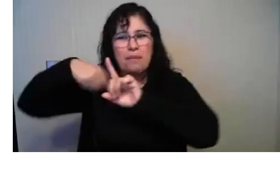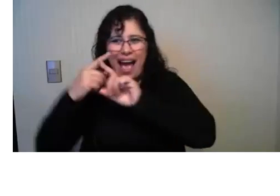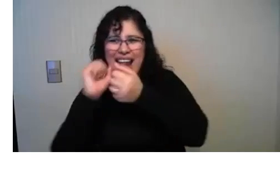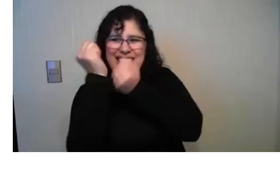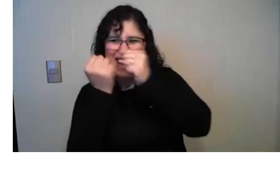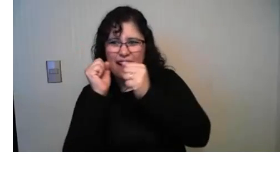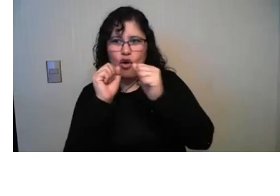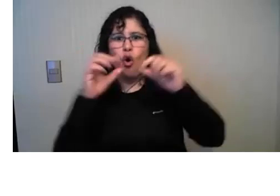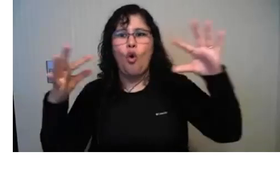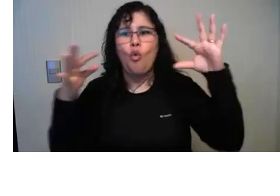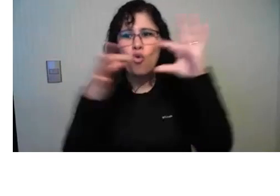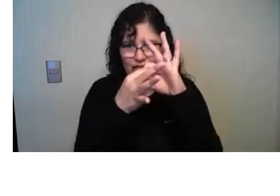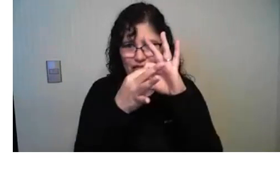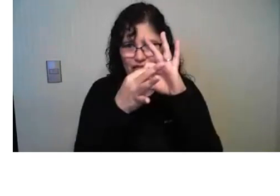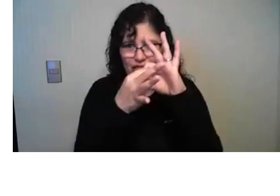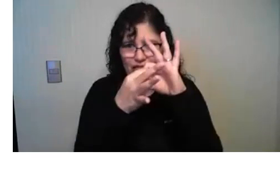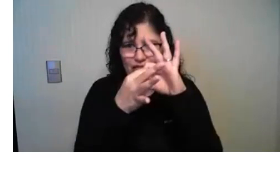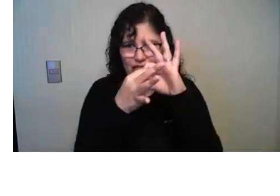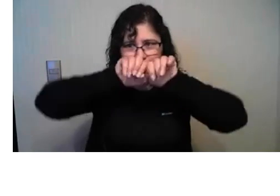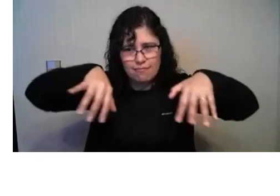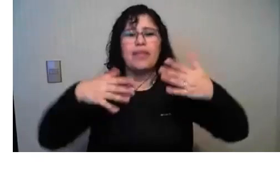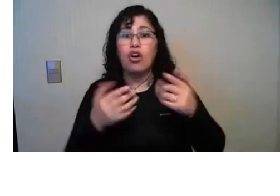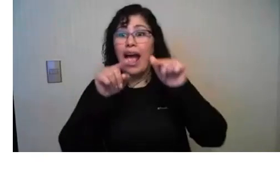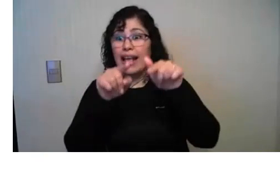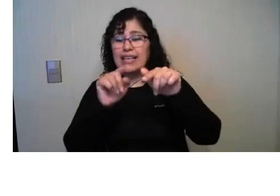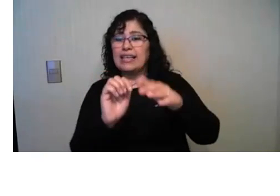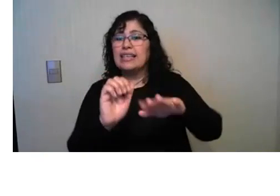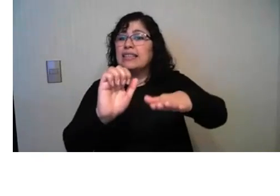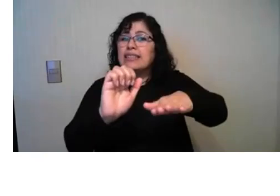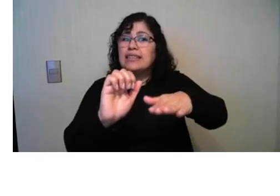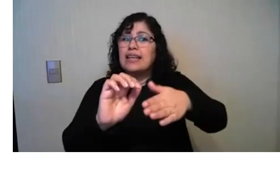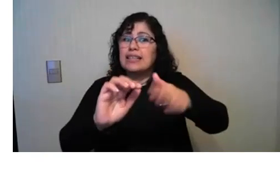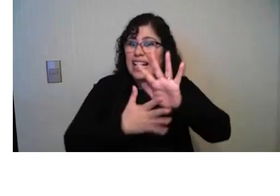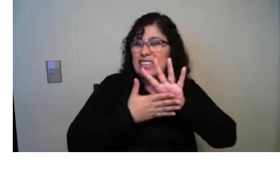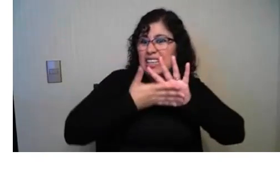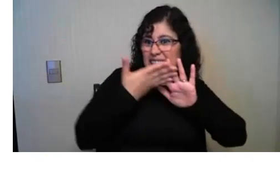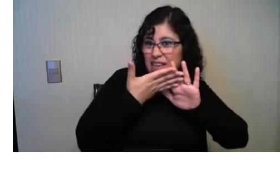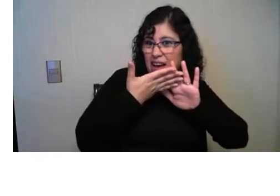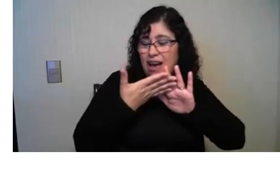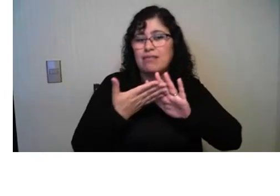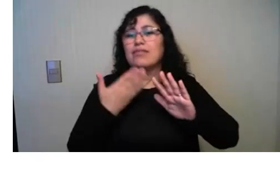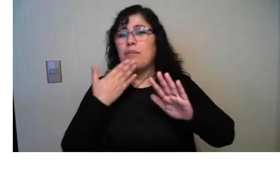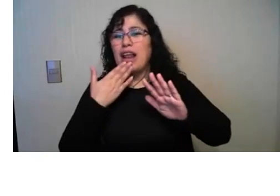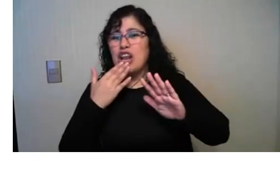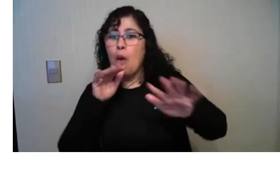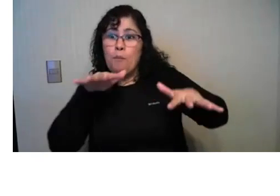sensitiva y motora, ¿ya? Cuando hablamos de la sensación sensitiva, lo van a encontrar,